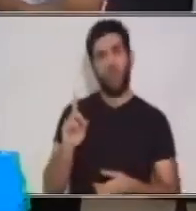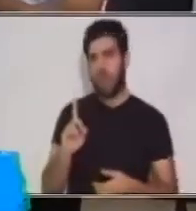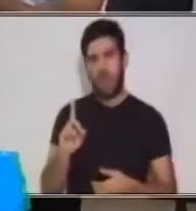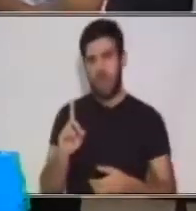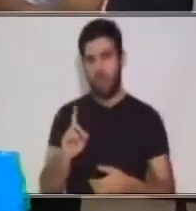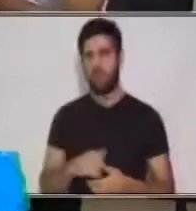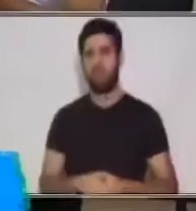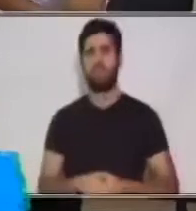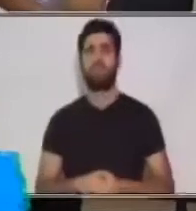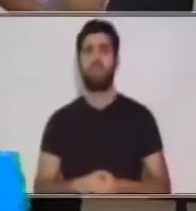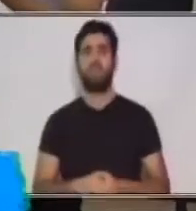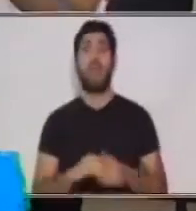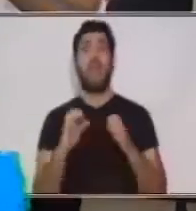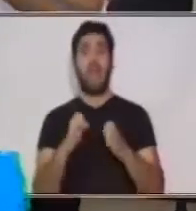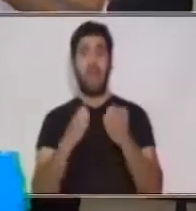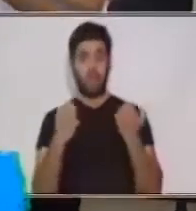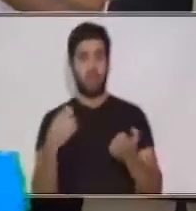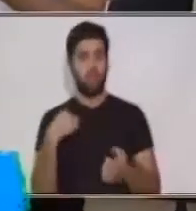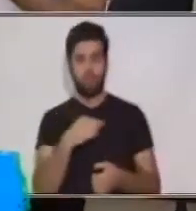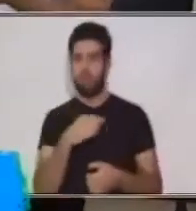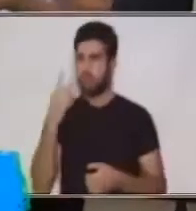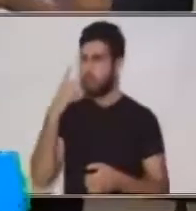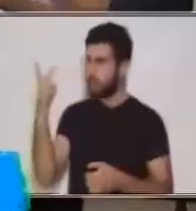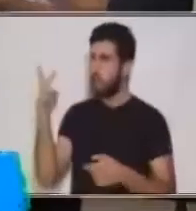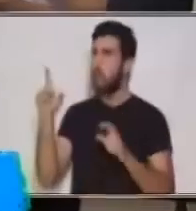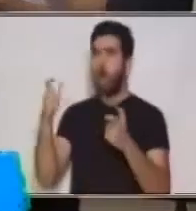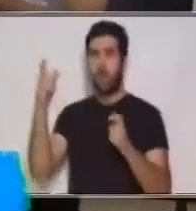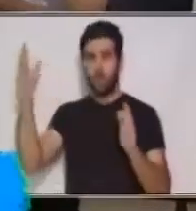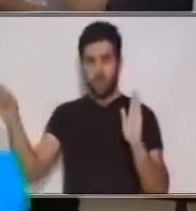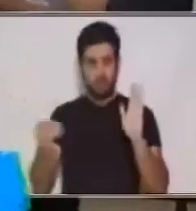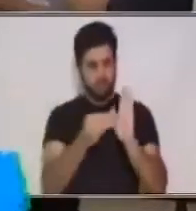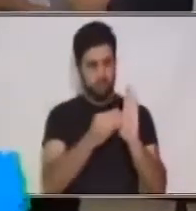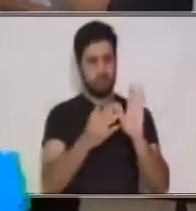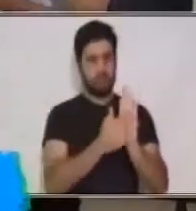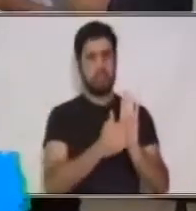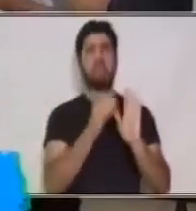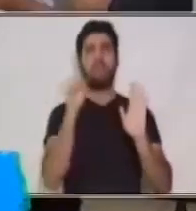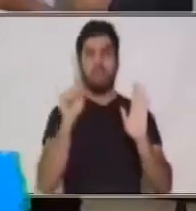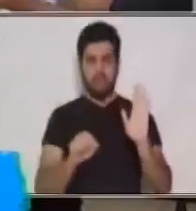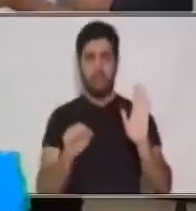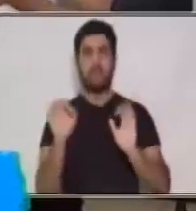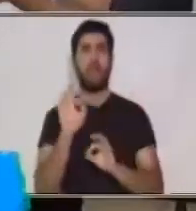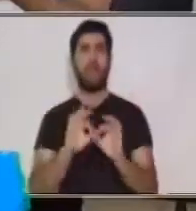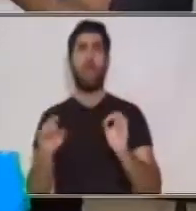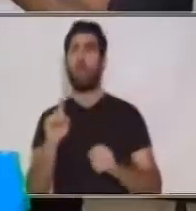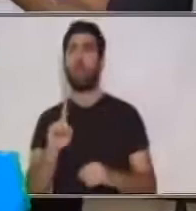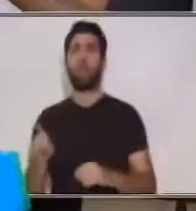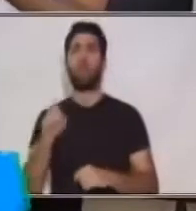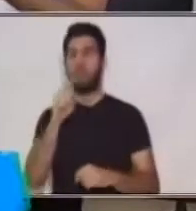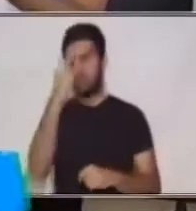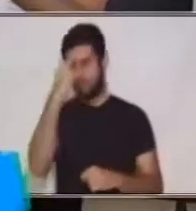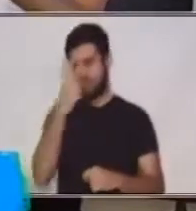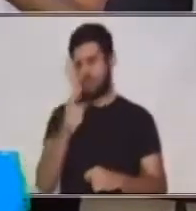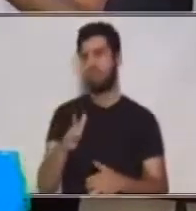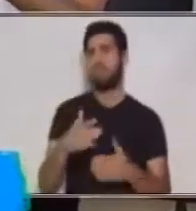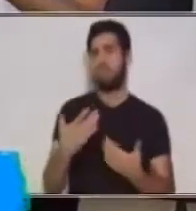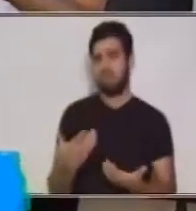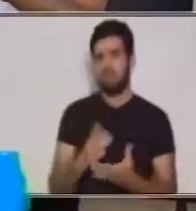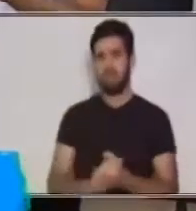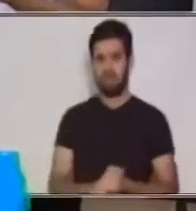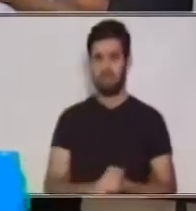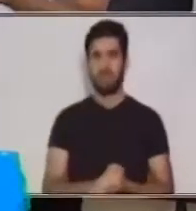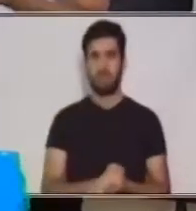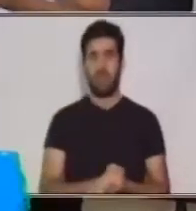Bueno, entonces, ¿cómo podemos comprobarlo aquí que estos son congruentes? Se me ocurre, ya que tenemos el material que lo